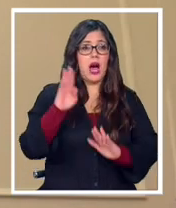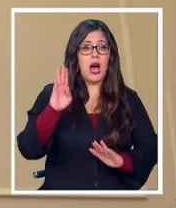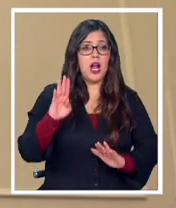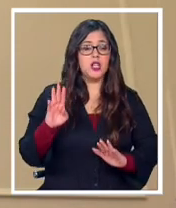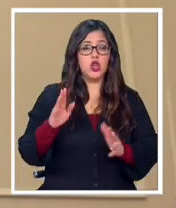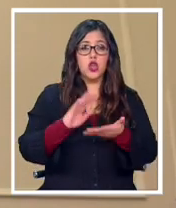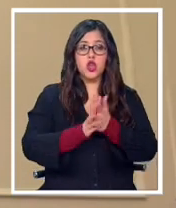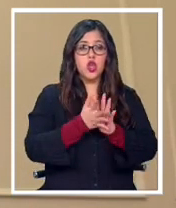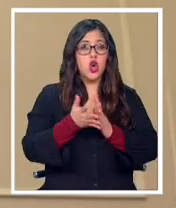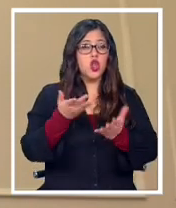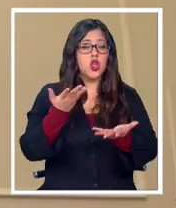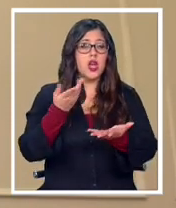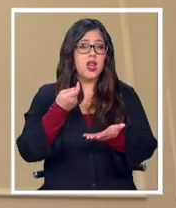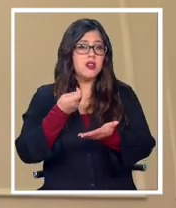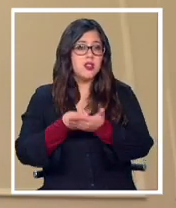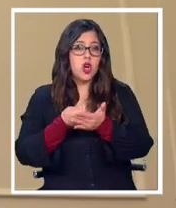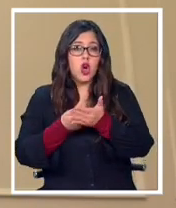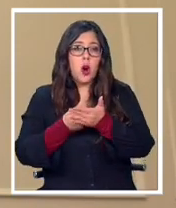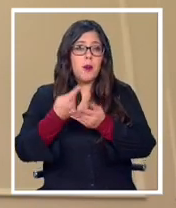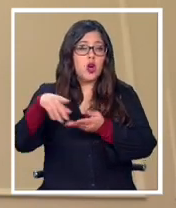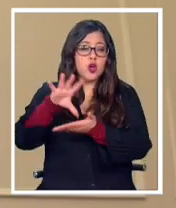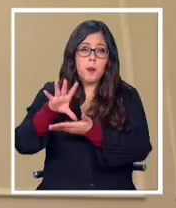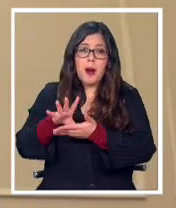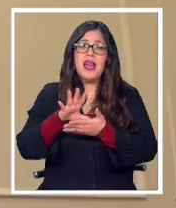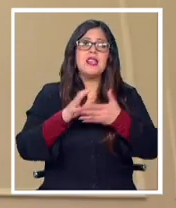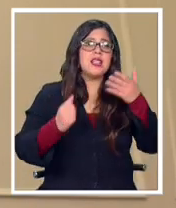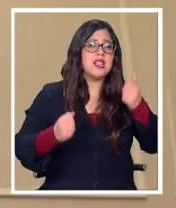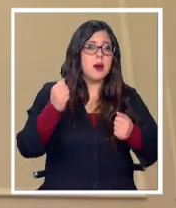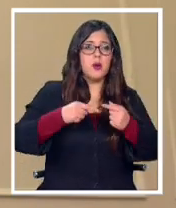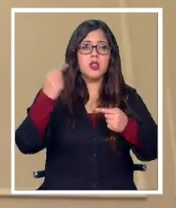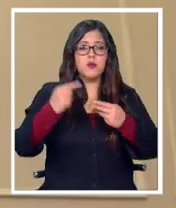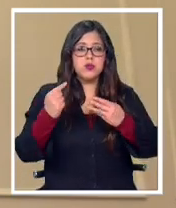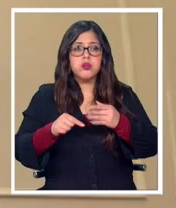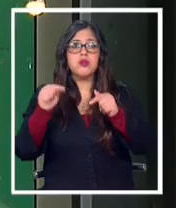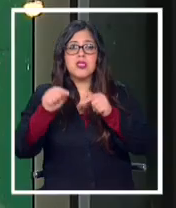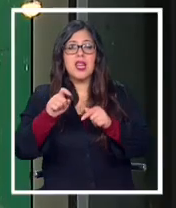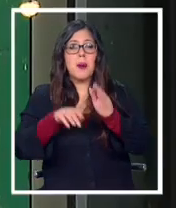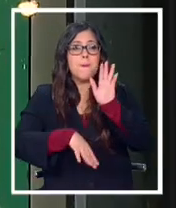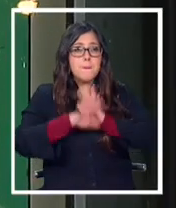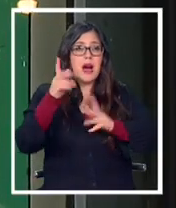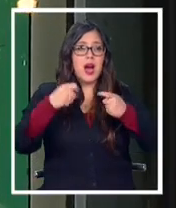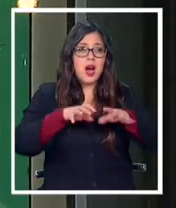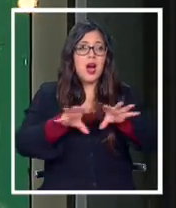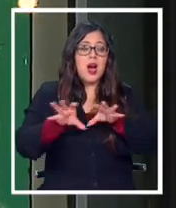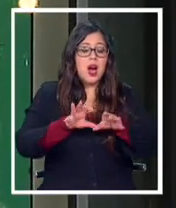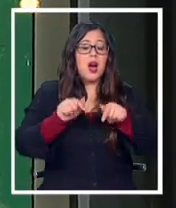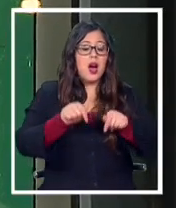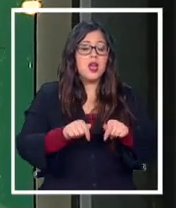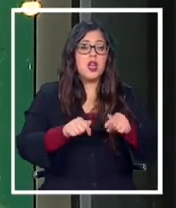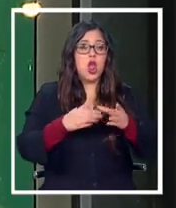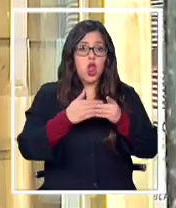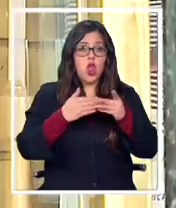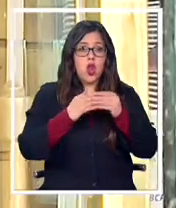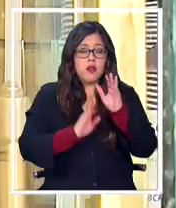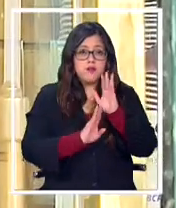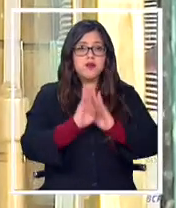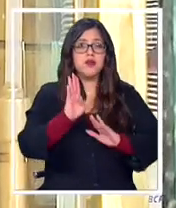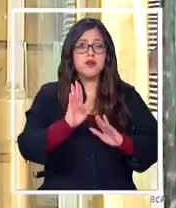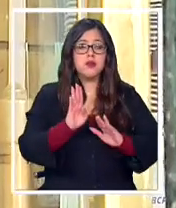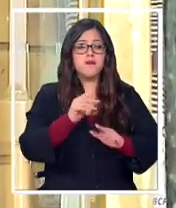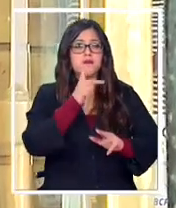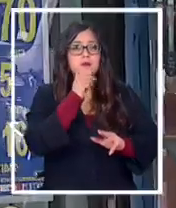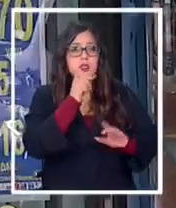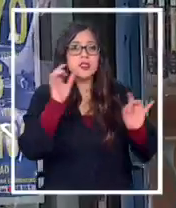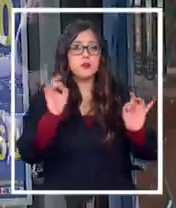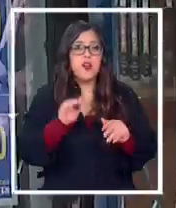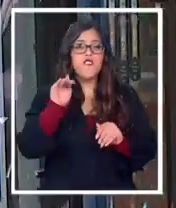de importación, transporte, etcétera. Y esto se traduce al final en una mayor presión inflacionaria. Alza histórica del dólar que abre el debate sobre si